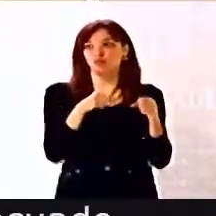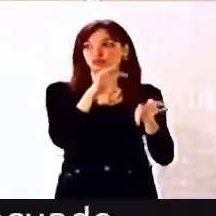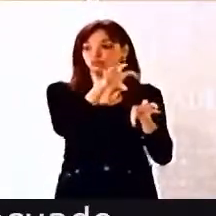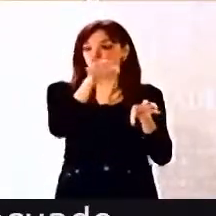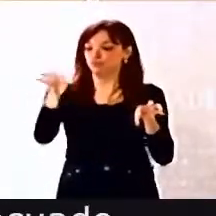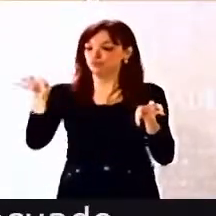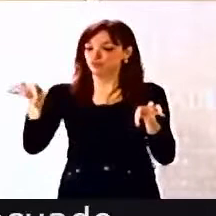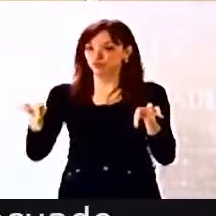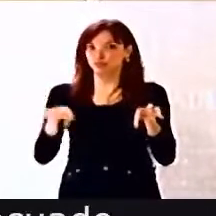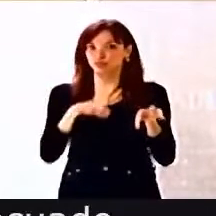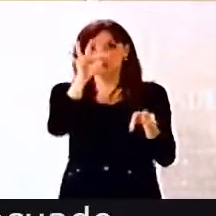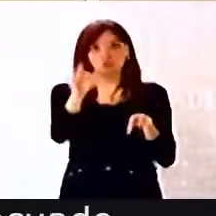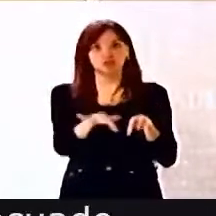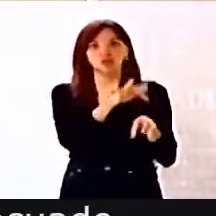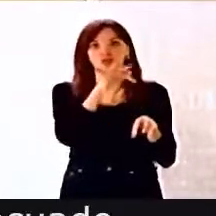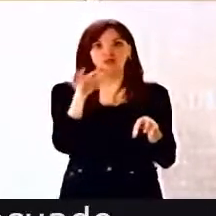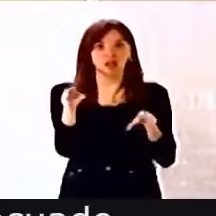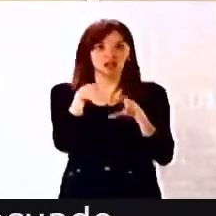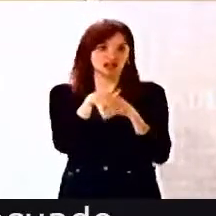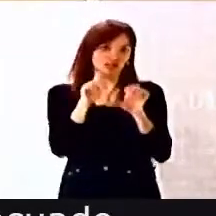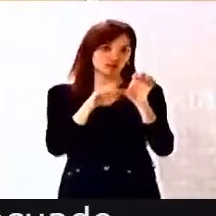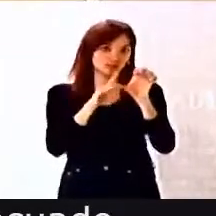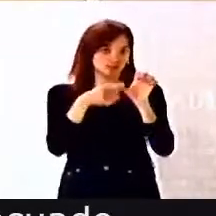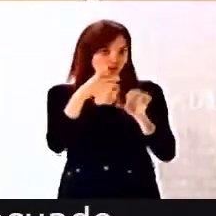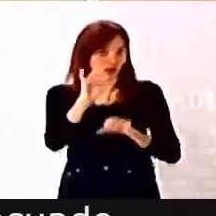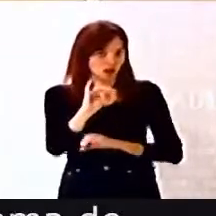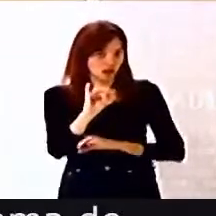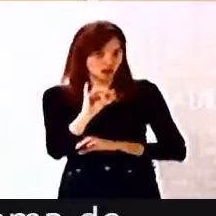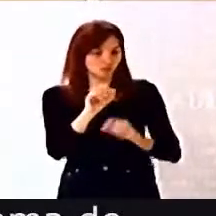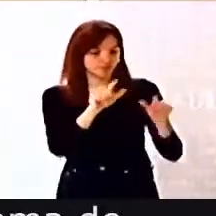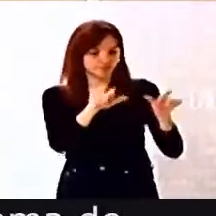que tenemos en la Comunidad Autónoma de Extremadura,